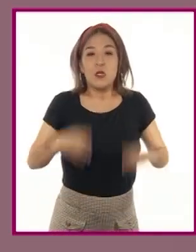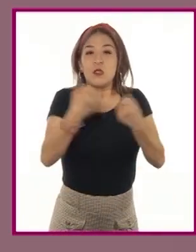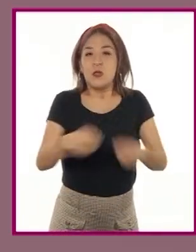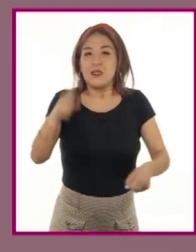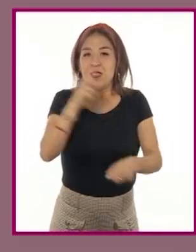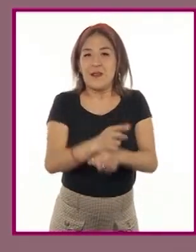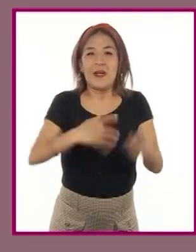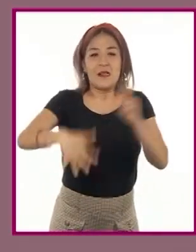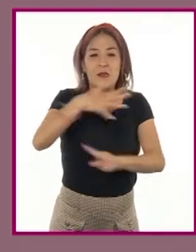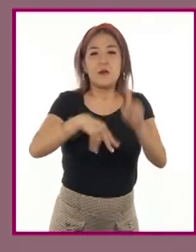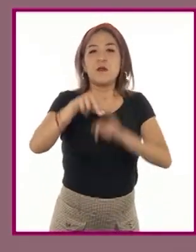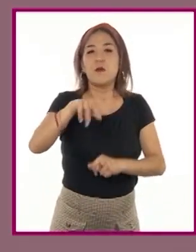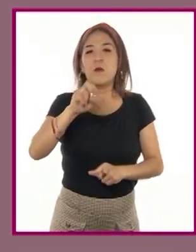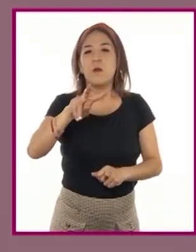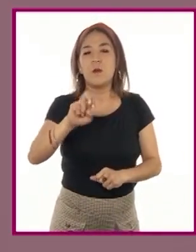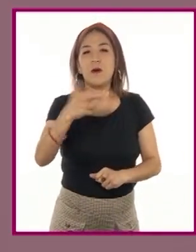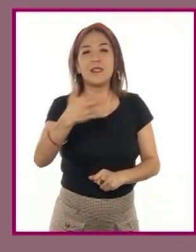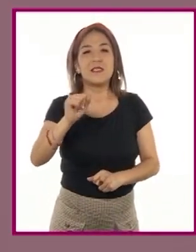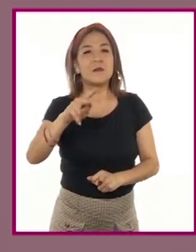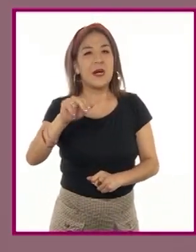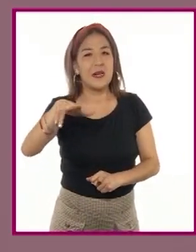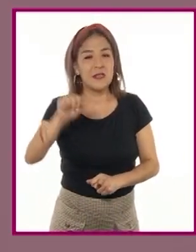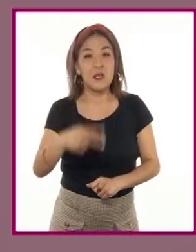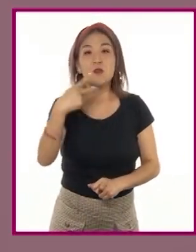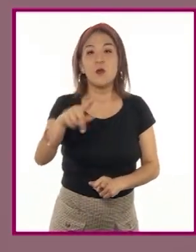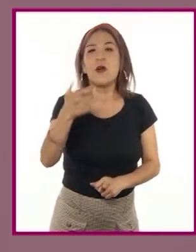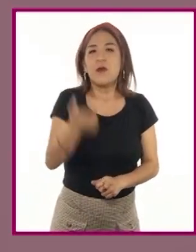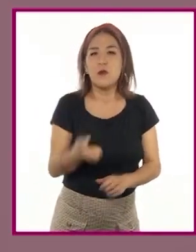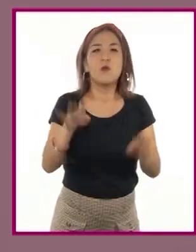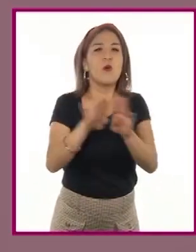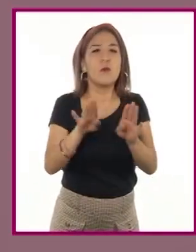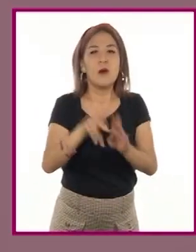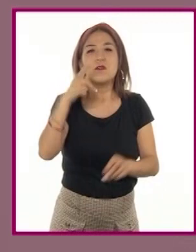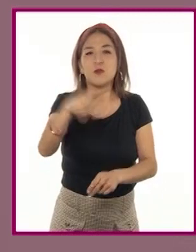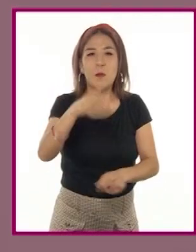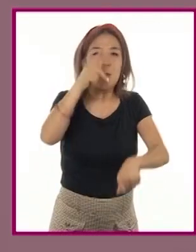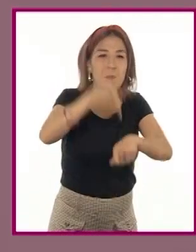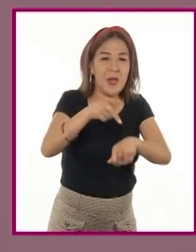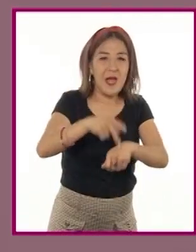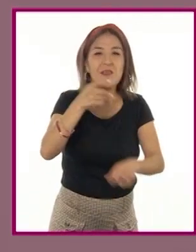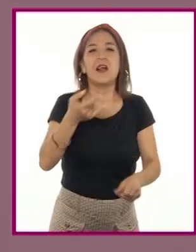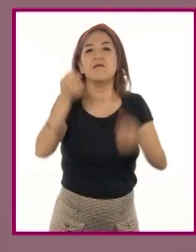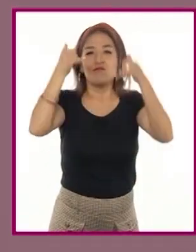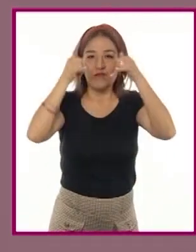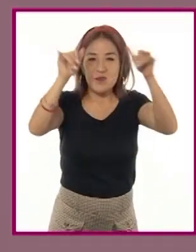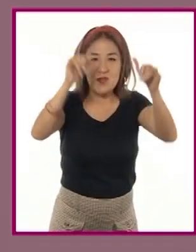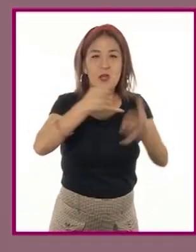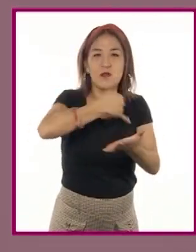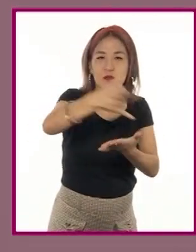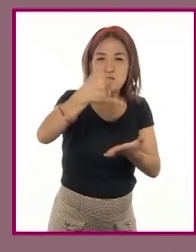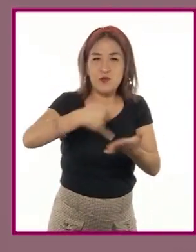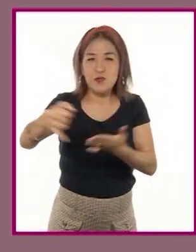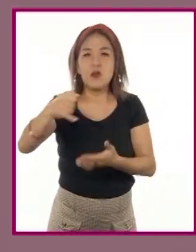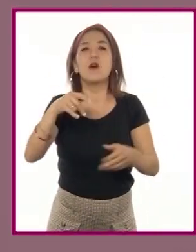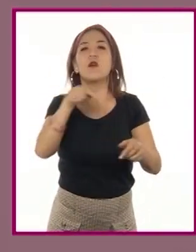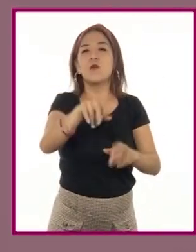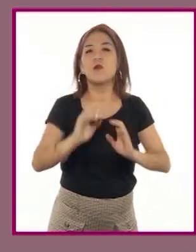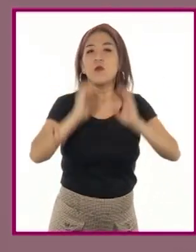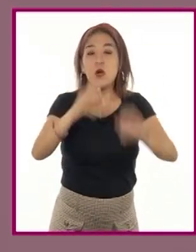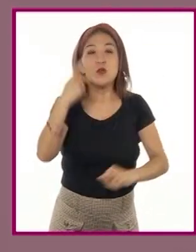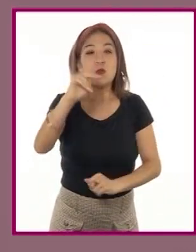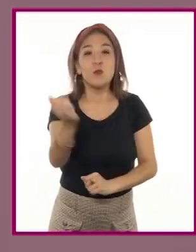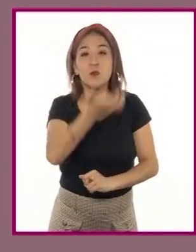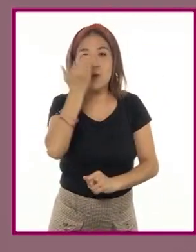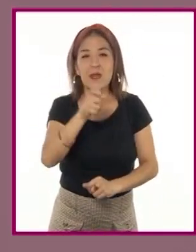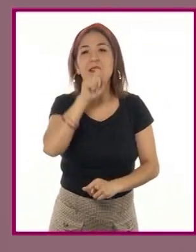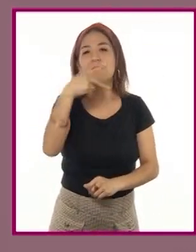novohispana. La economía sustentada en la minería, la ganadería y la agricultura, sus costumbres